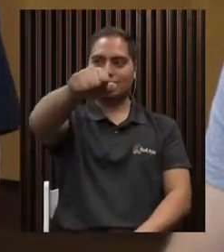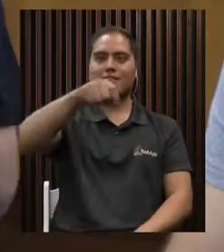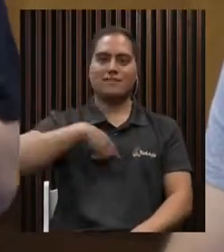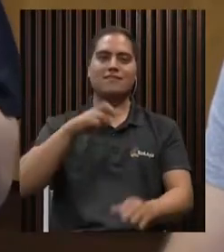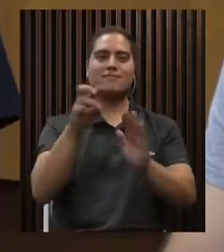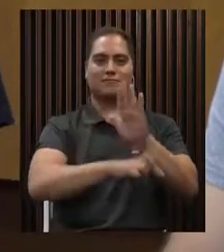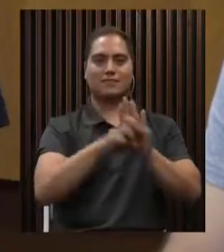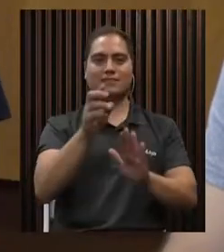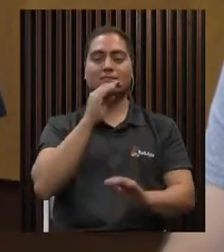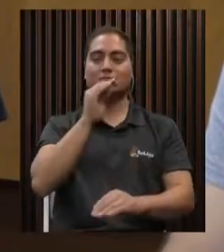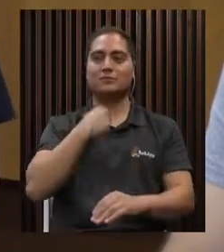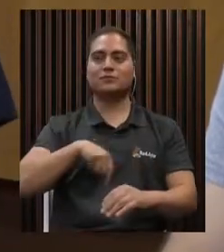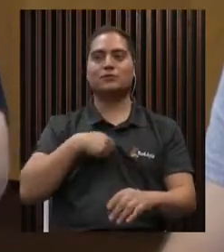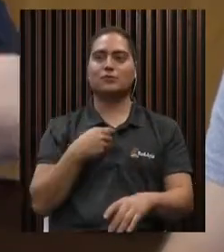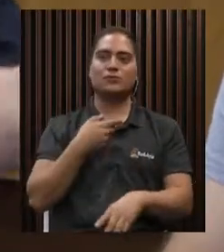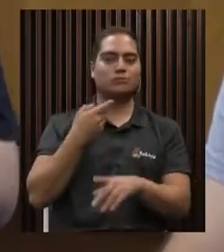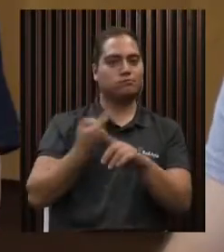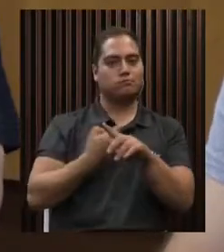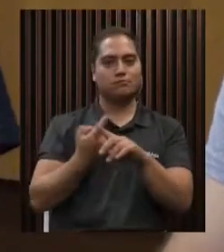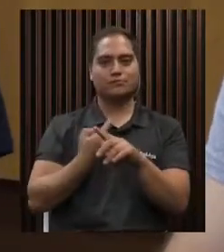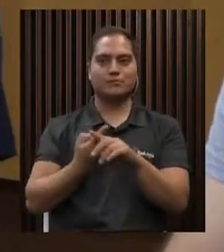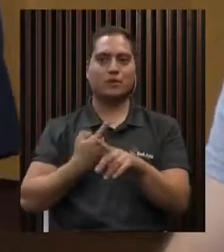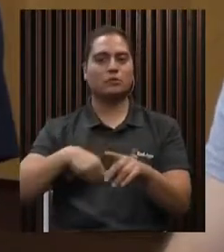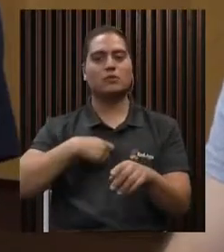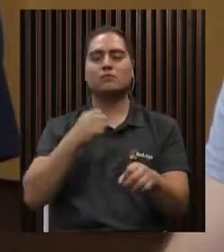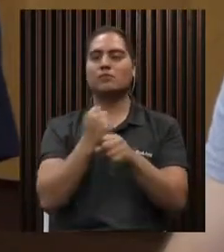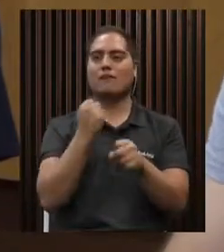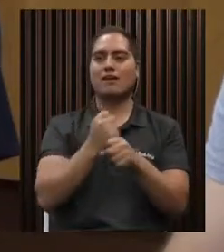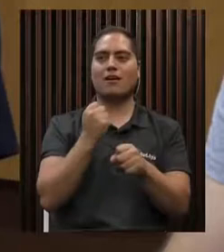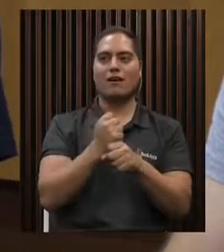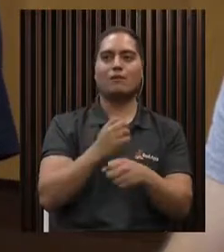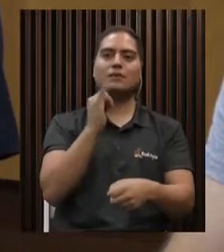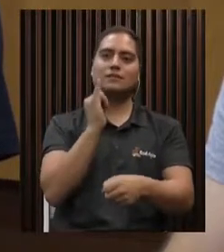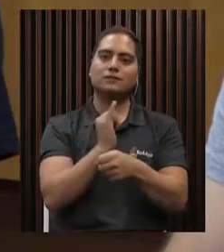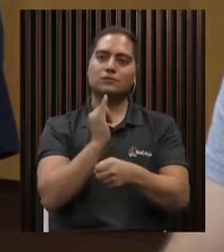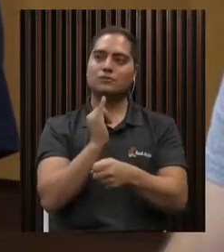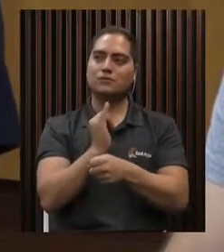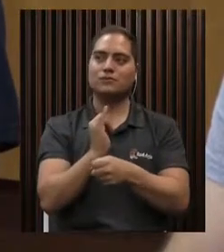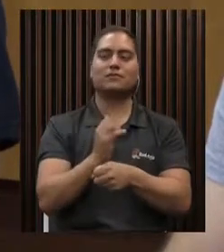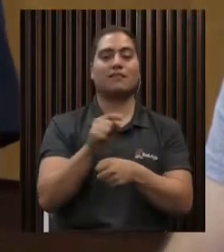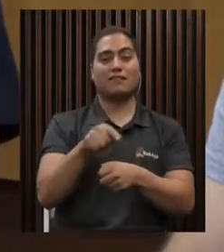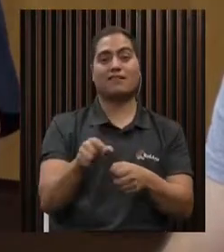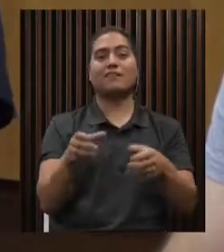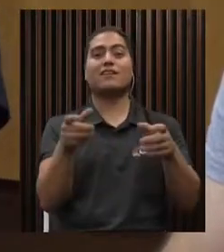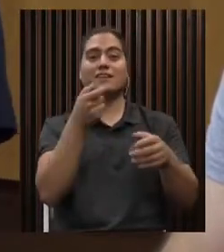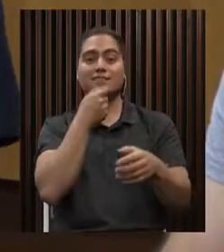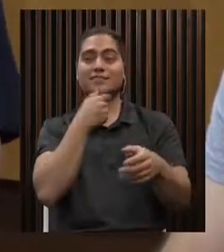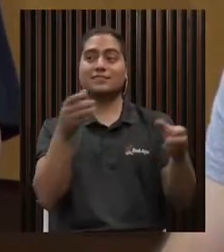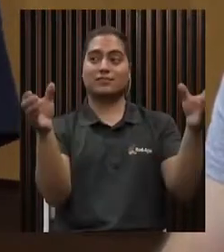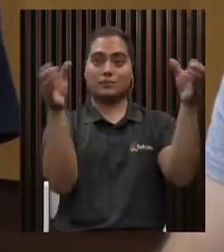que trabajamos con otras instituciones en el Reino Unido y también a través del mundo.